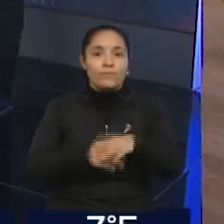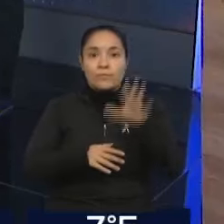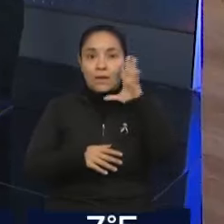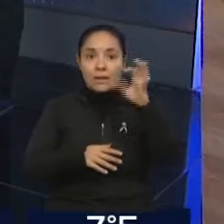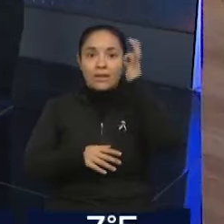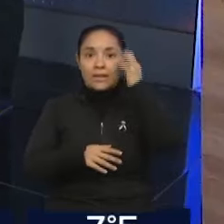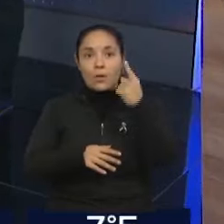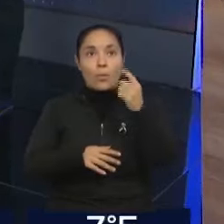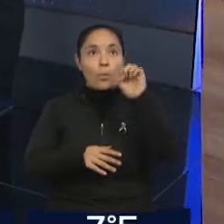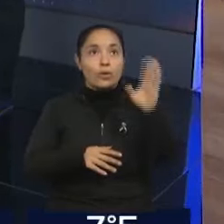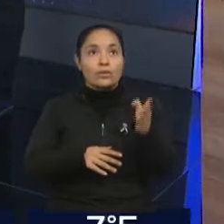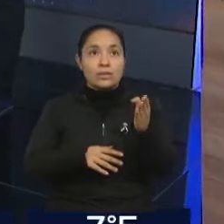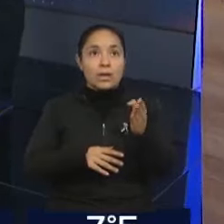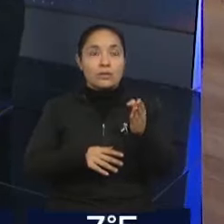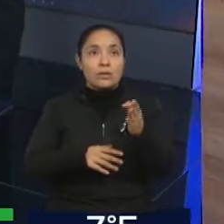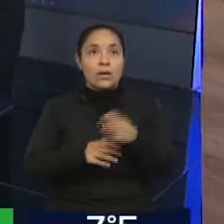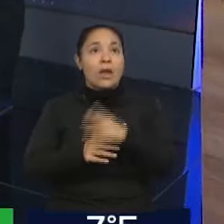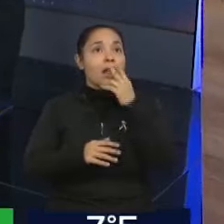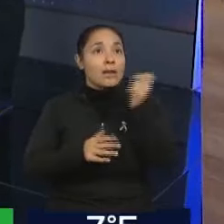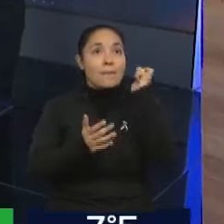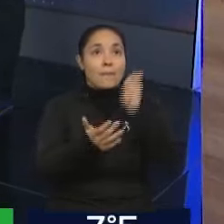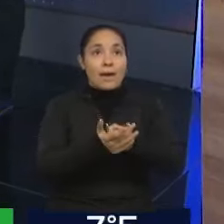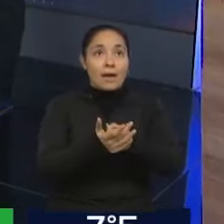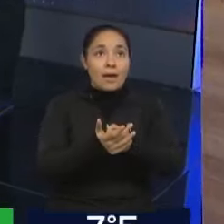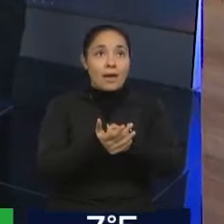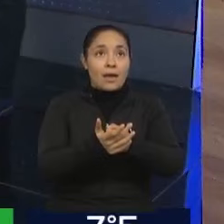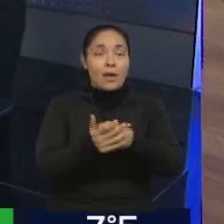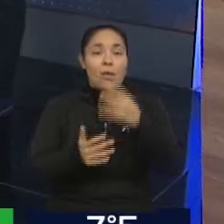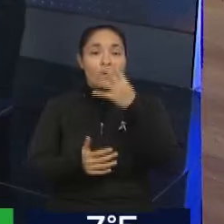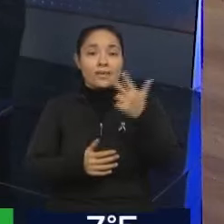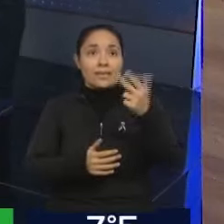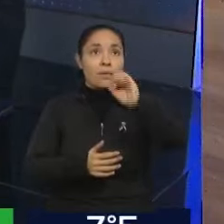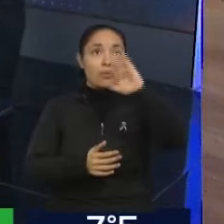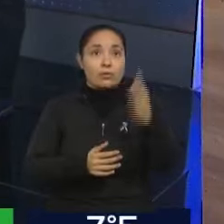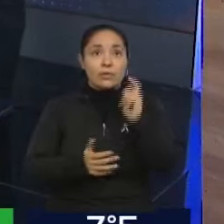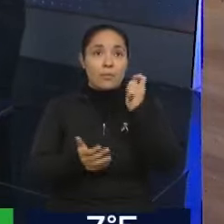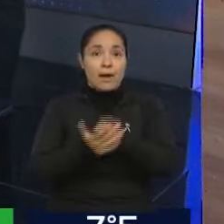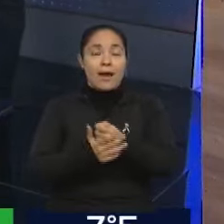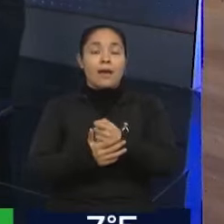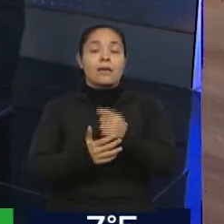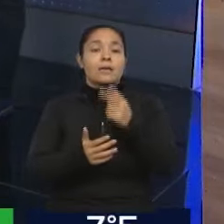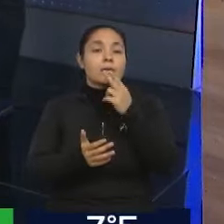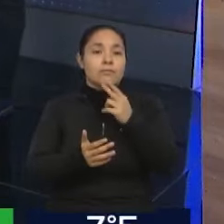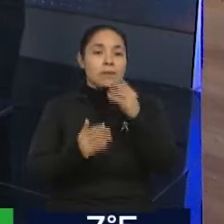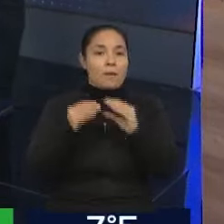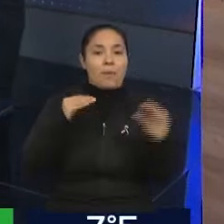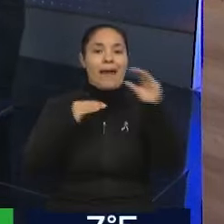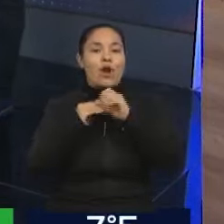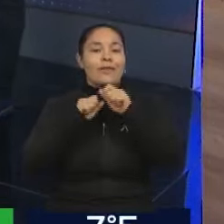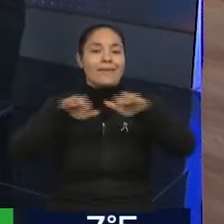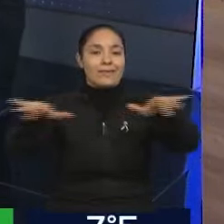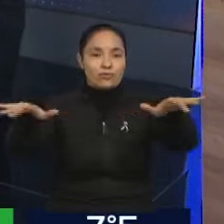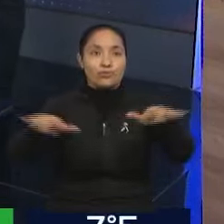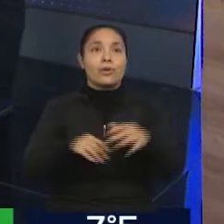el 31% de toda la energía que consumís. El 43% de lo que terminás pagando es valor agregado de distribución y